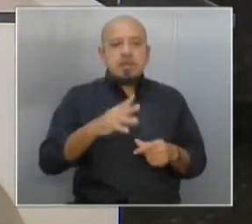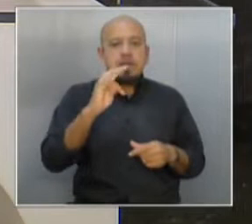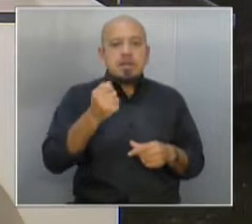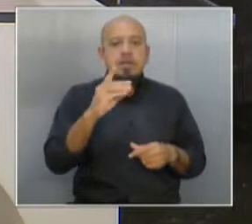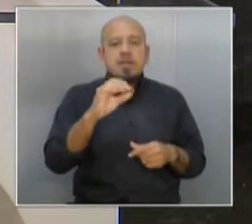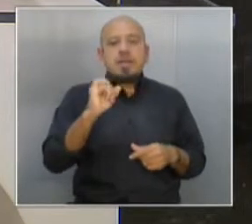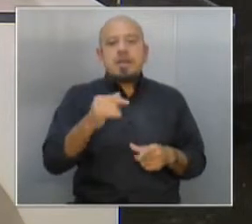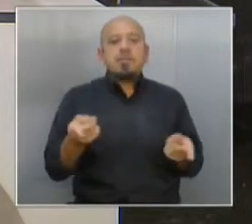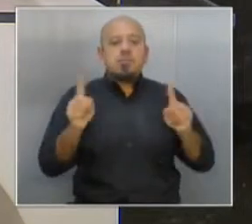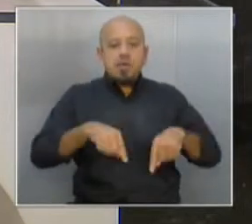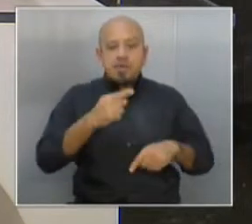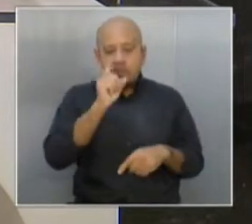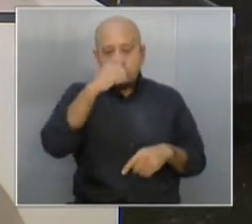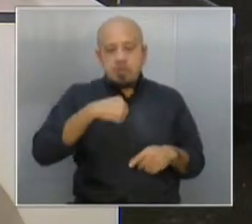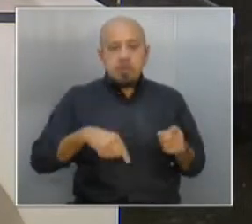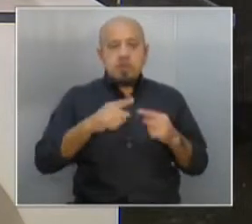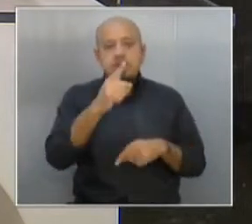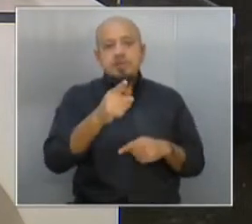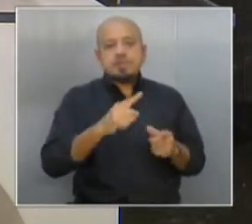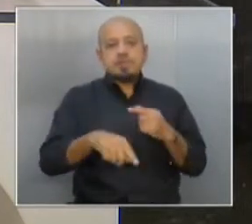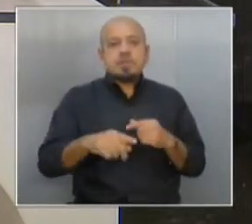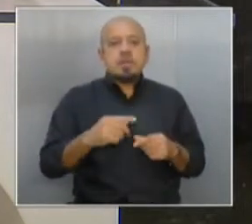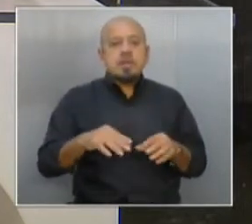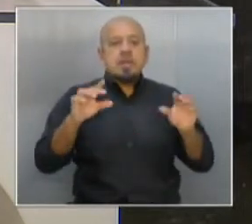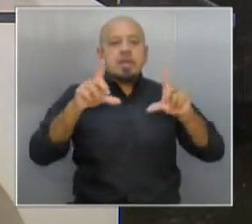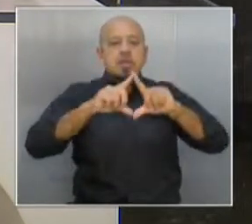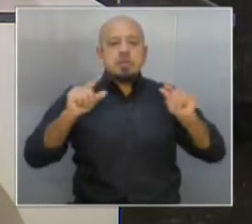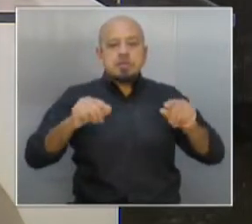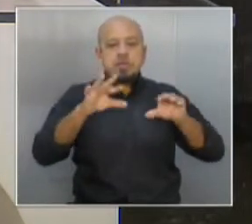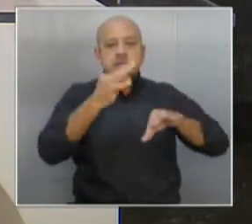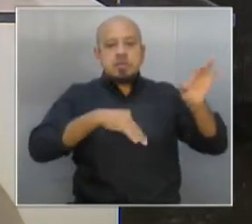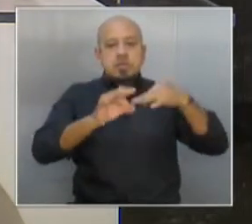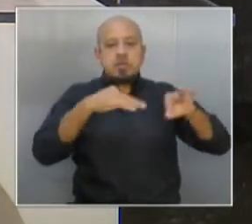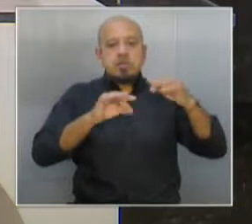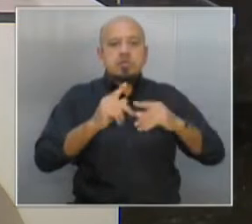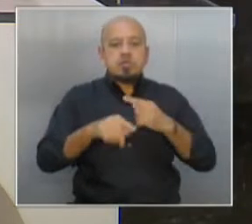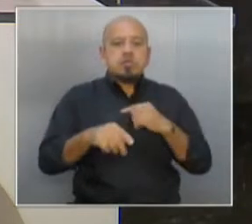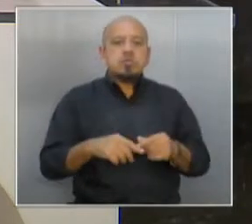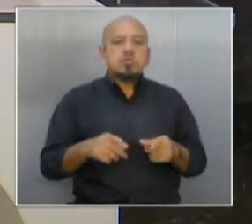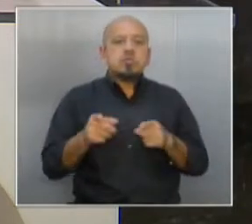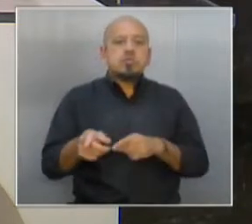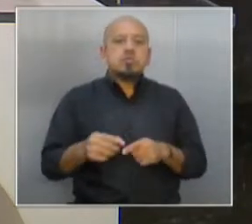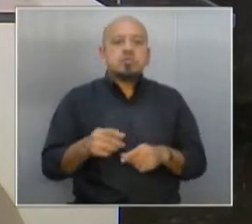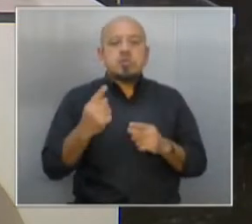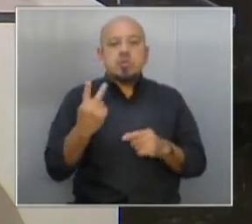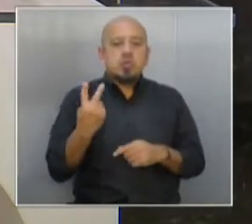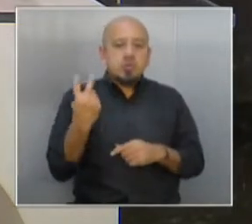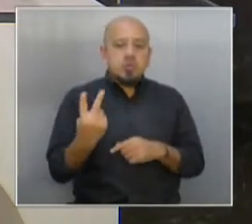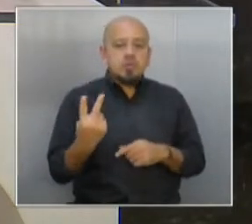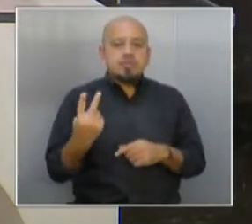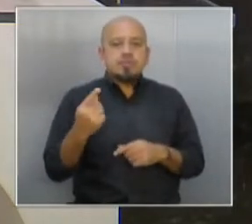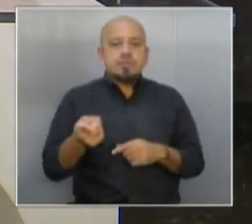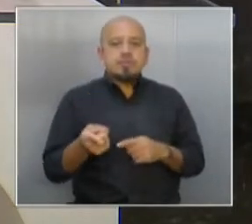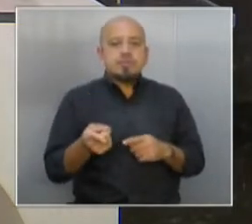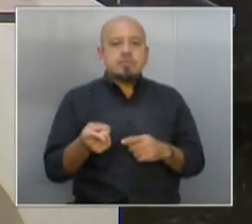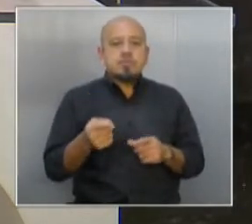tocar a Montevideo, va a estar en la sala principal del Solís con banda. Son 15 años de Minimal Mambo. También el dúo que tiene con